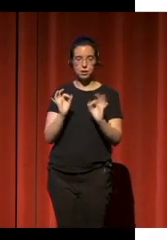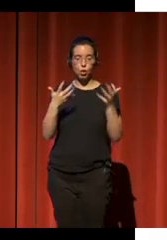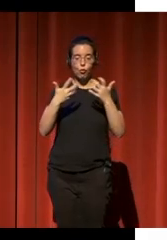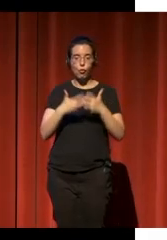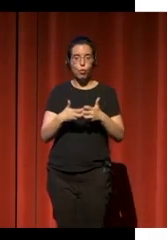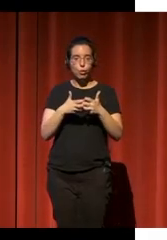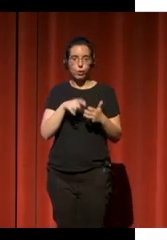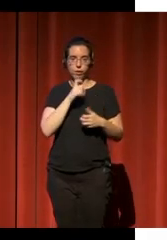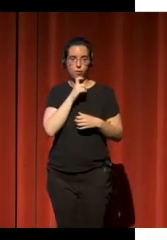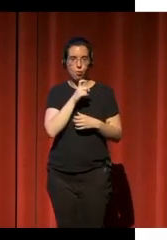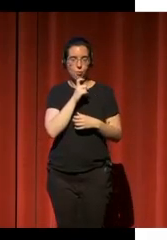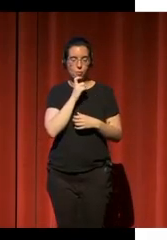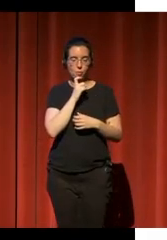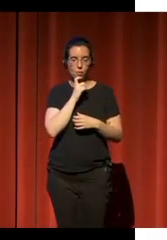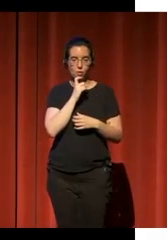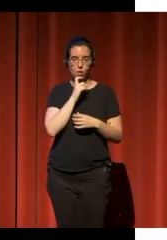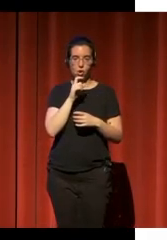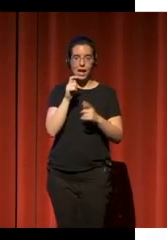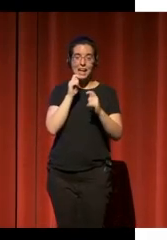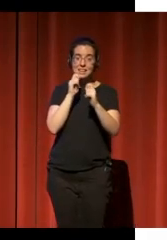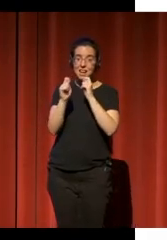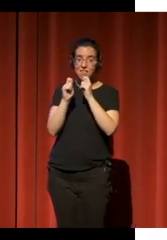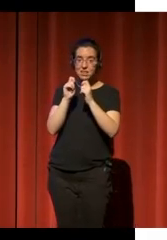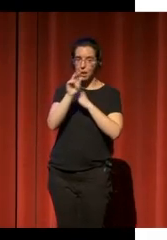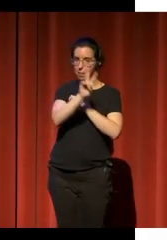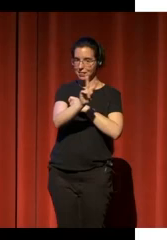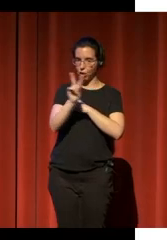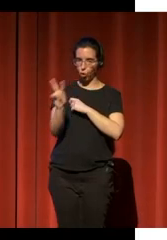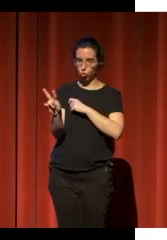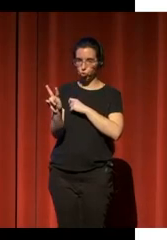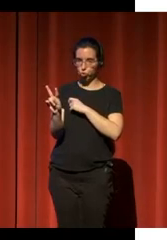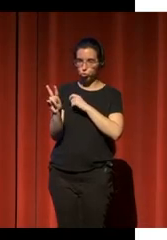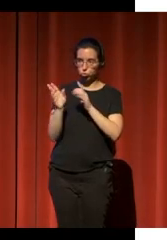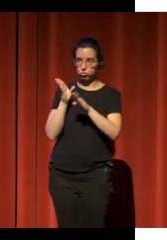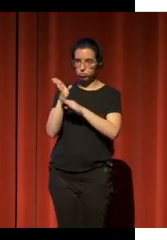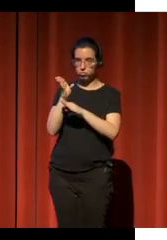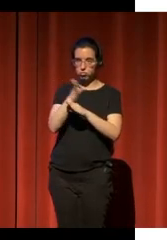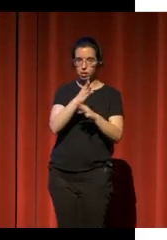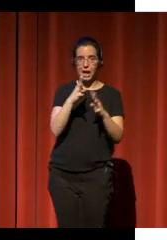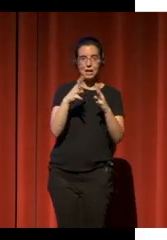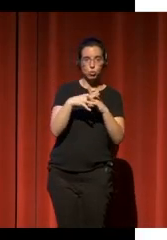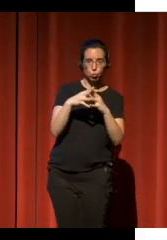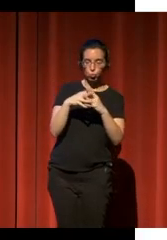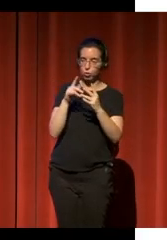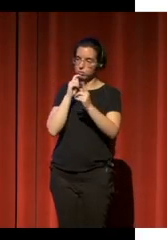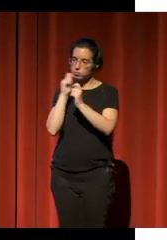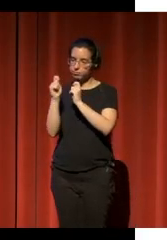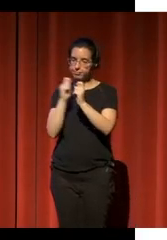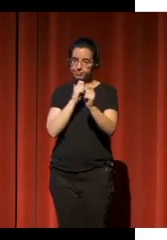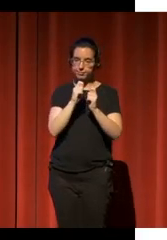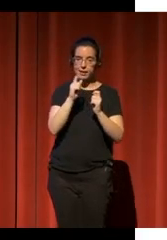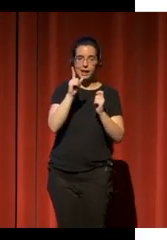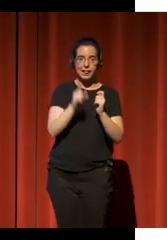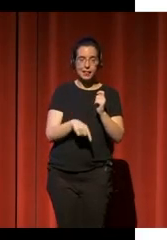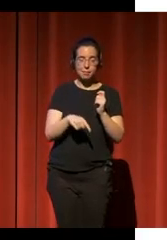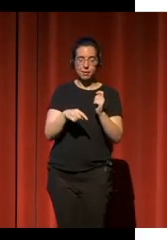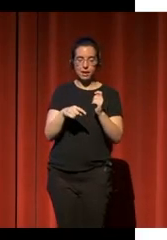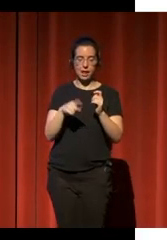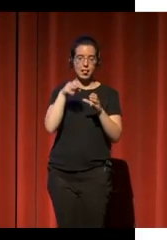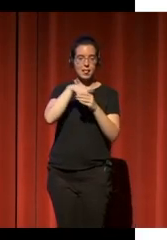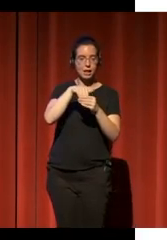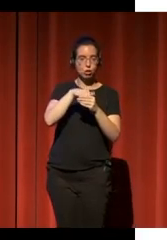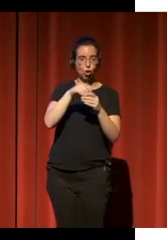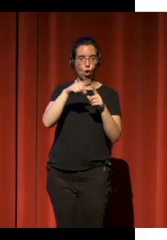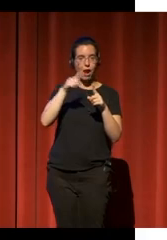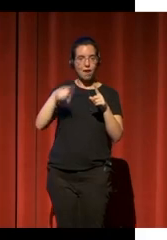22 eh entrevistas semiestructuradas y ha tenido también un componente etnográfico muy importante